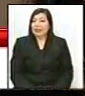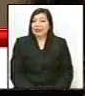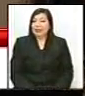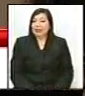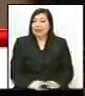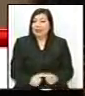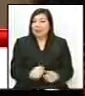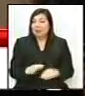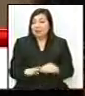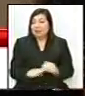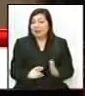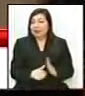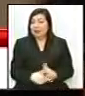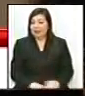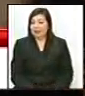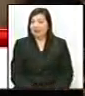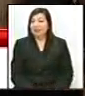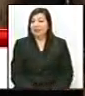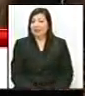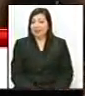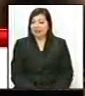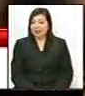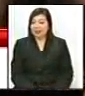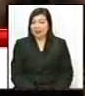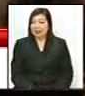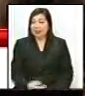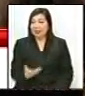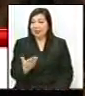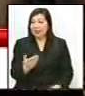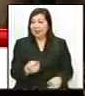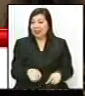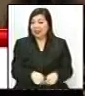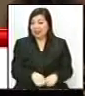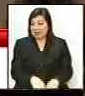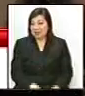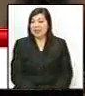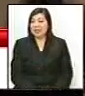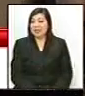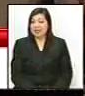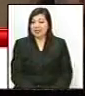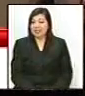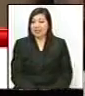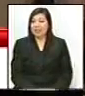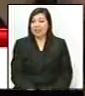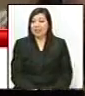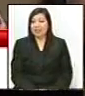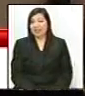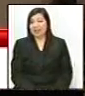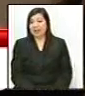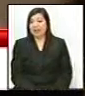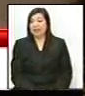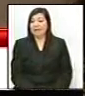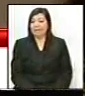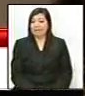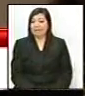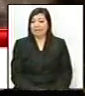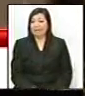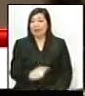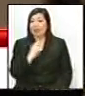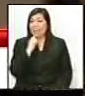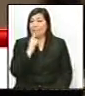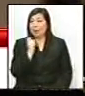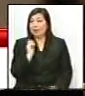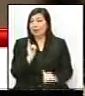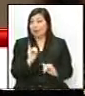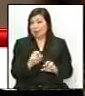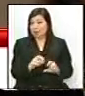bancada, básicamente luego del caso Inostroza? No considerarlo en investigación por organización criminal. La verdad que esto espera que en